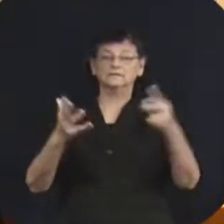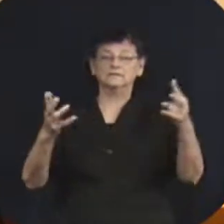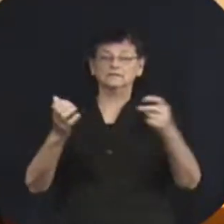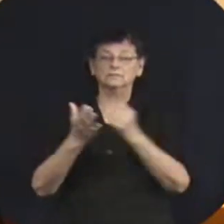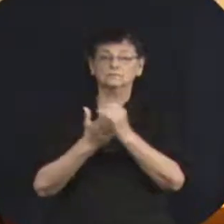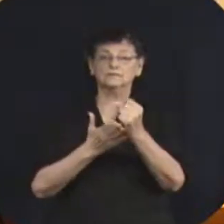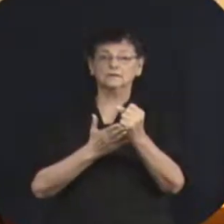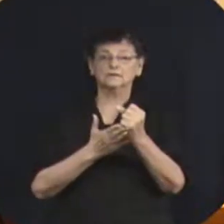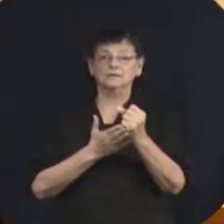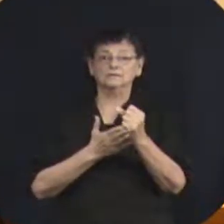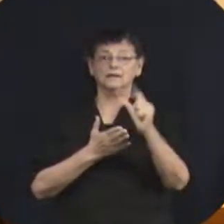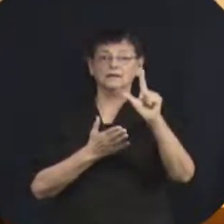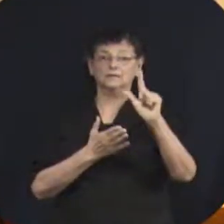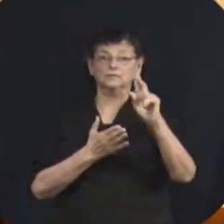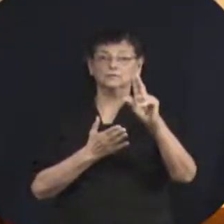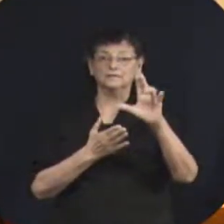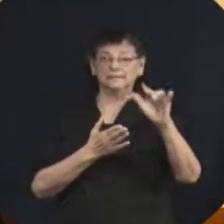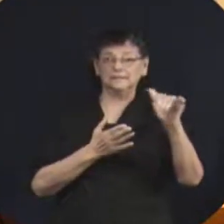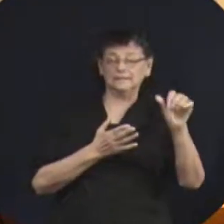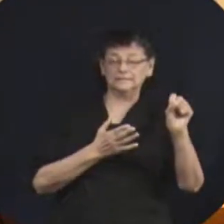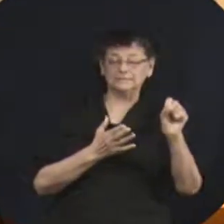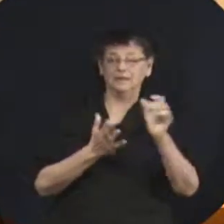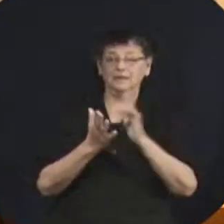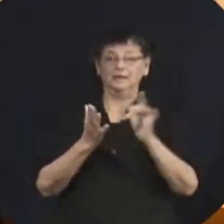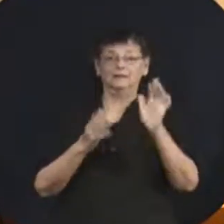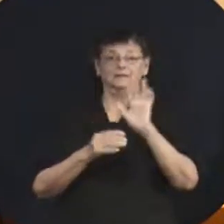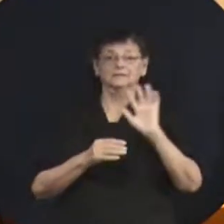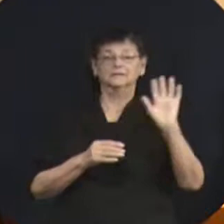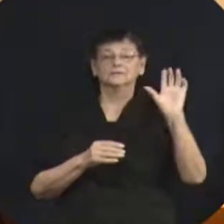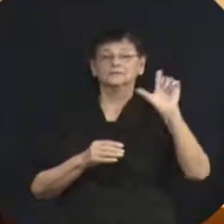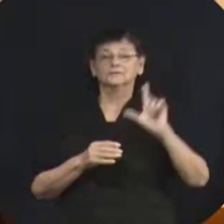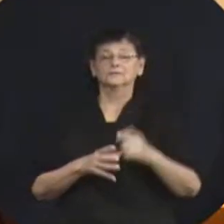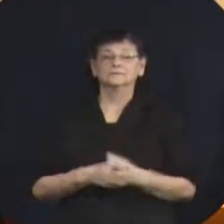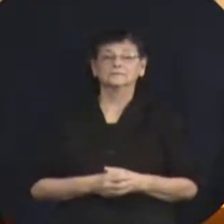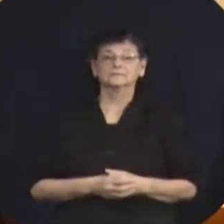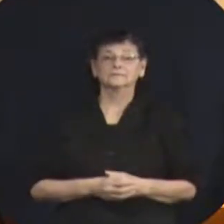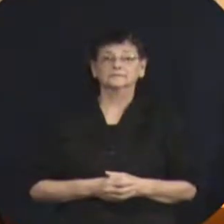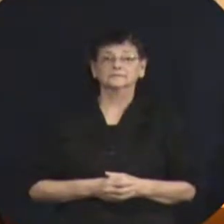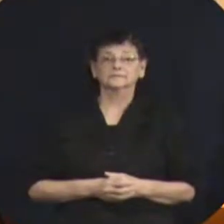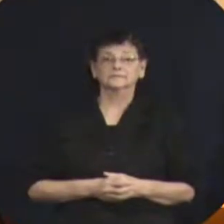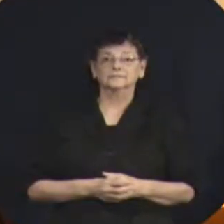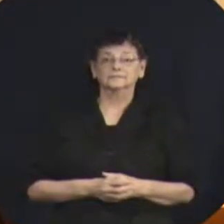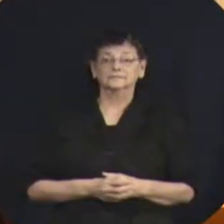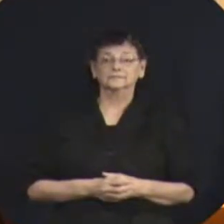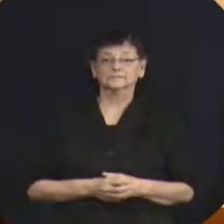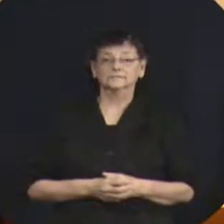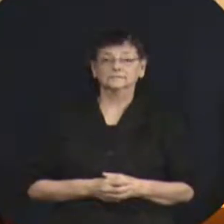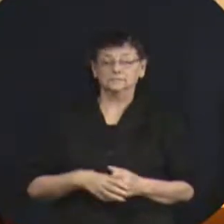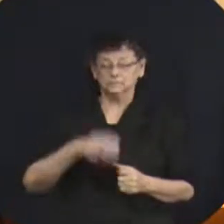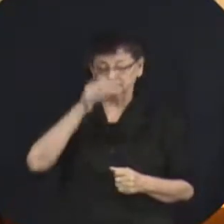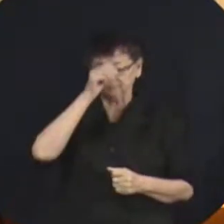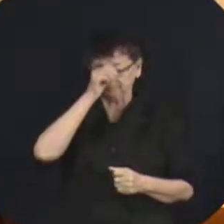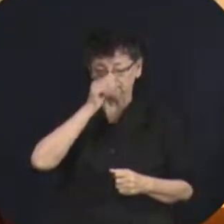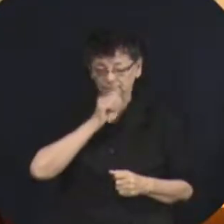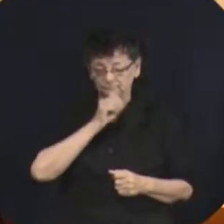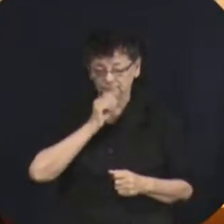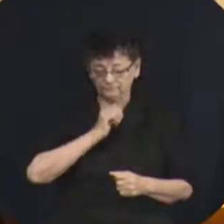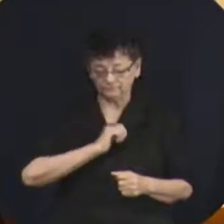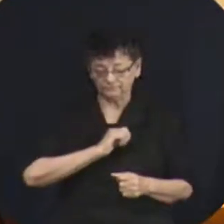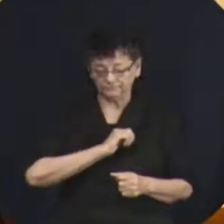Evangelio según San Lucas. Gloria a ti, Señor. Señor, esté en mi mente, en mis labios y en mi